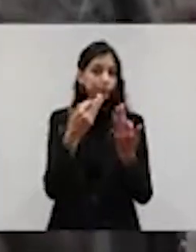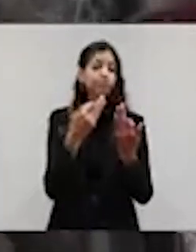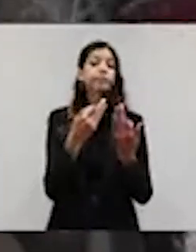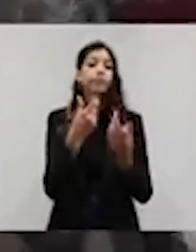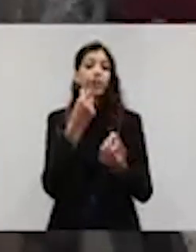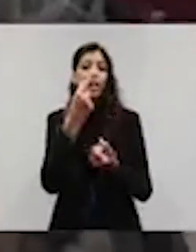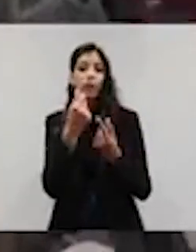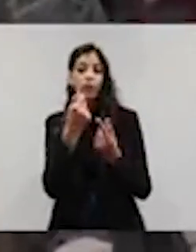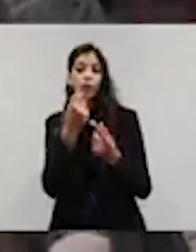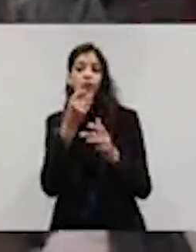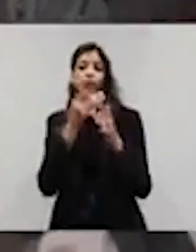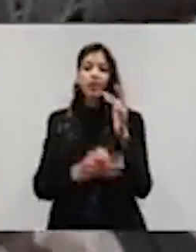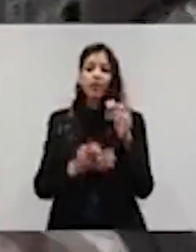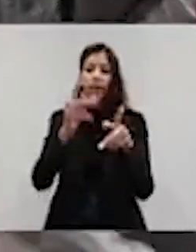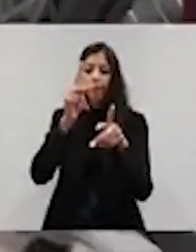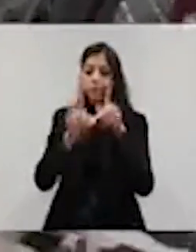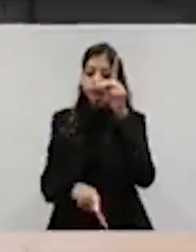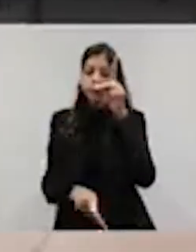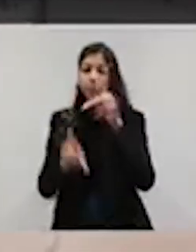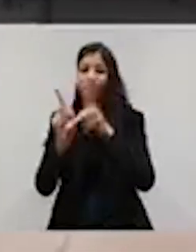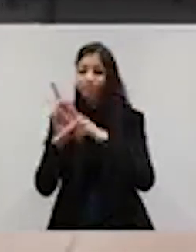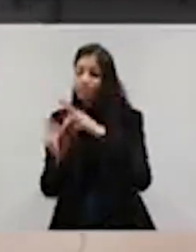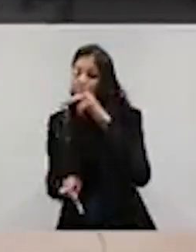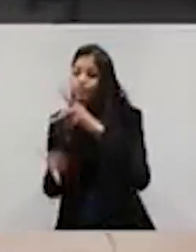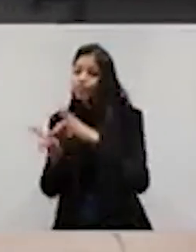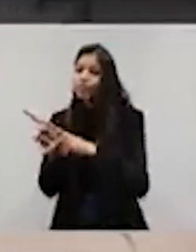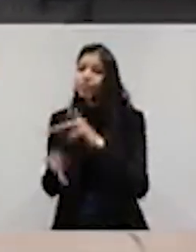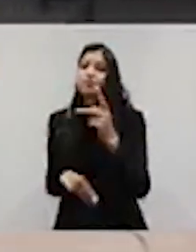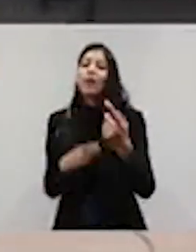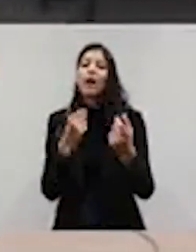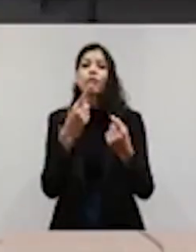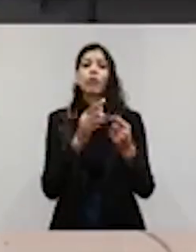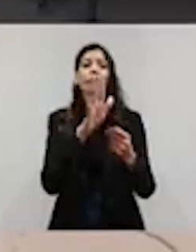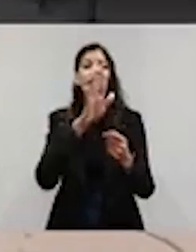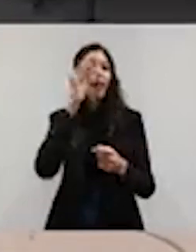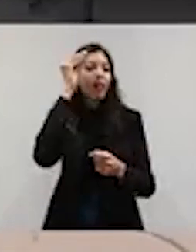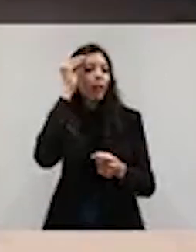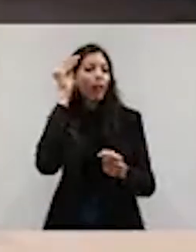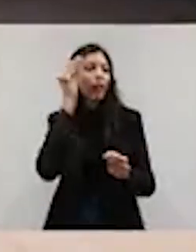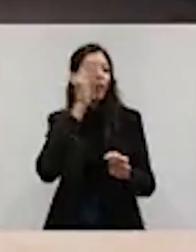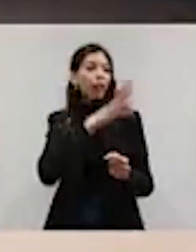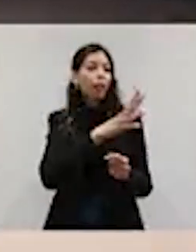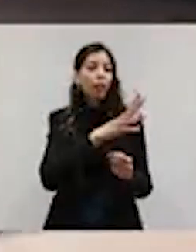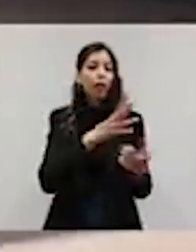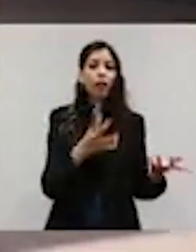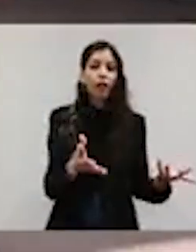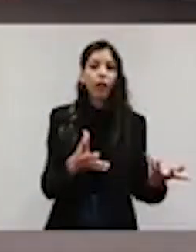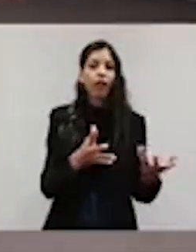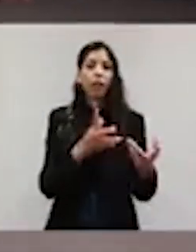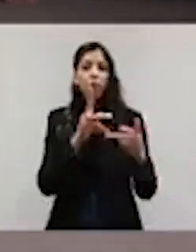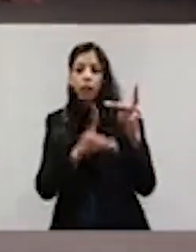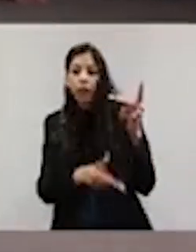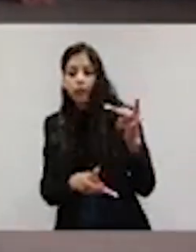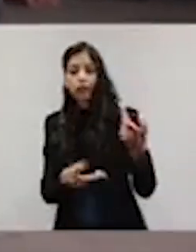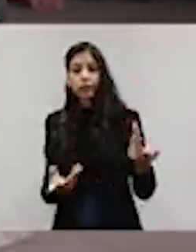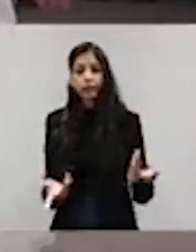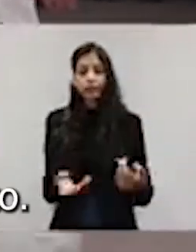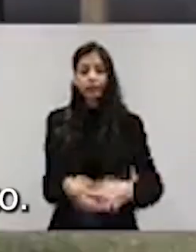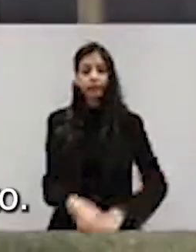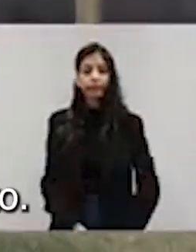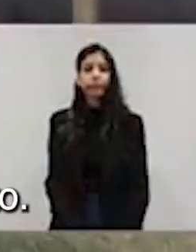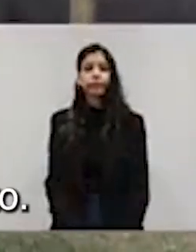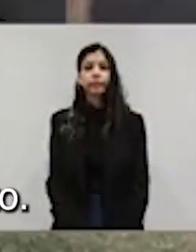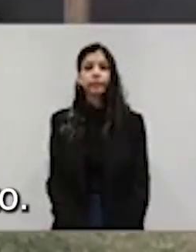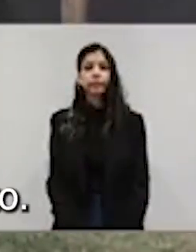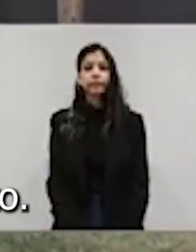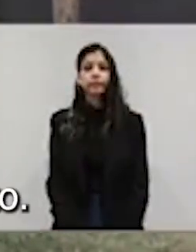pesos. Se fingían contratos que en realidad eran de obra pública y los simulaban como arrendamientos financieros.